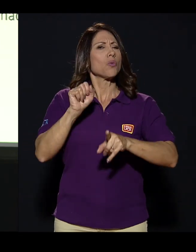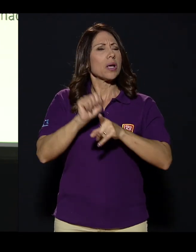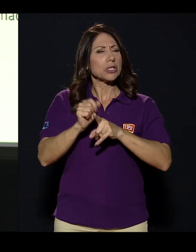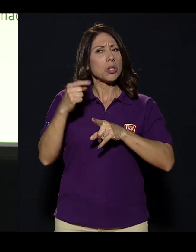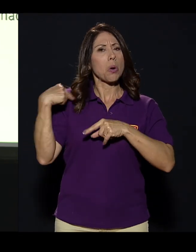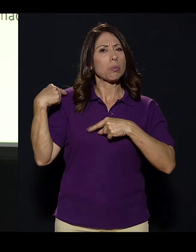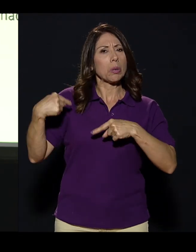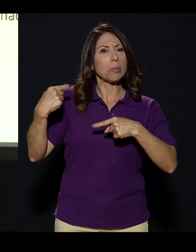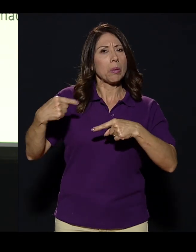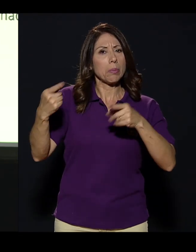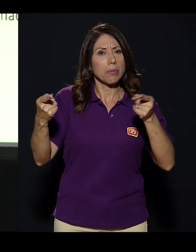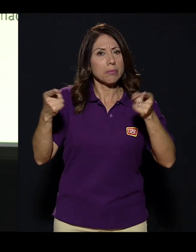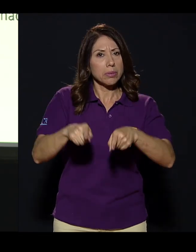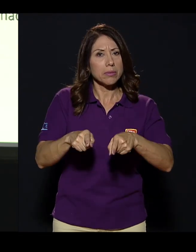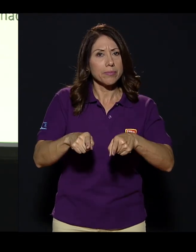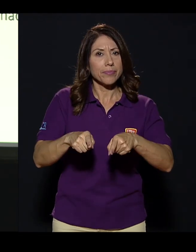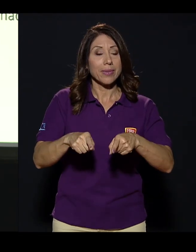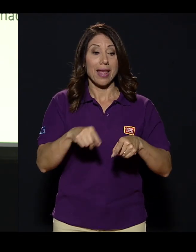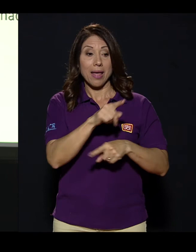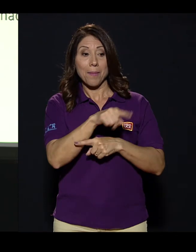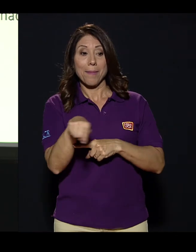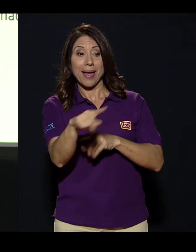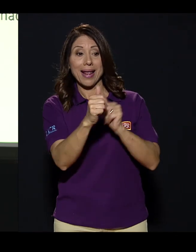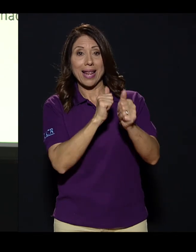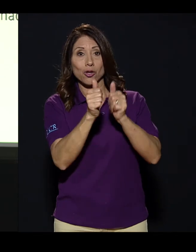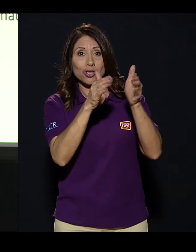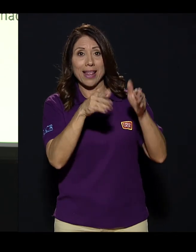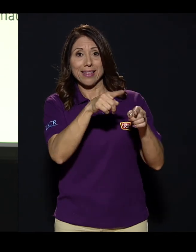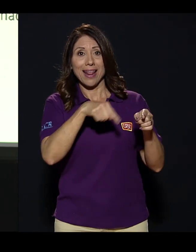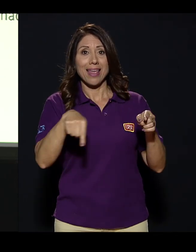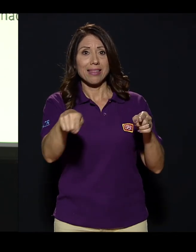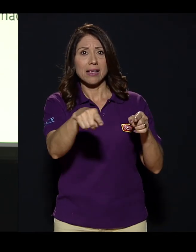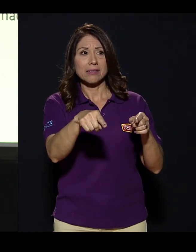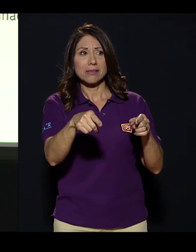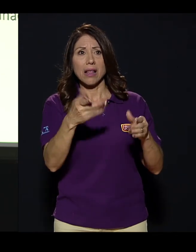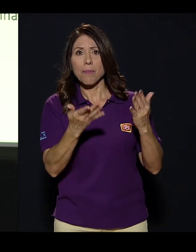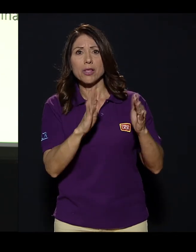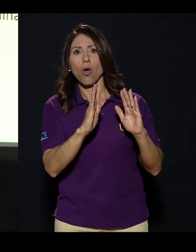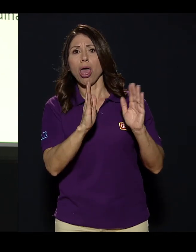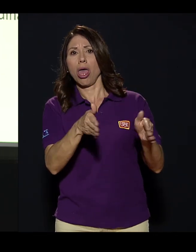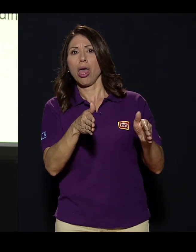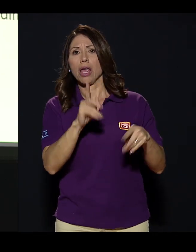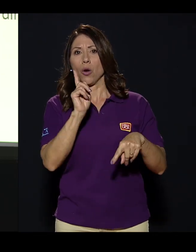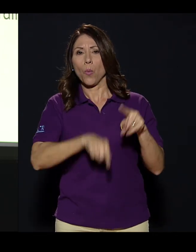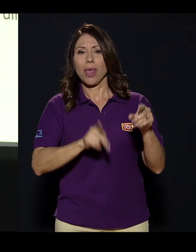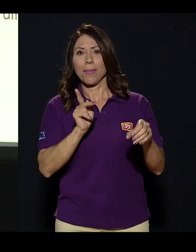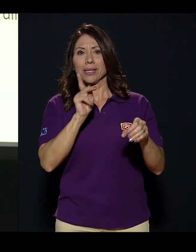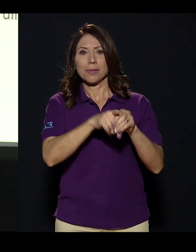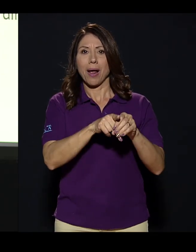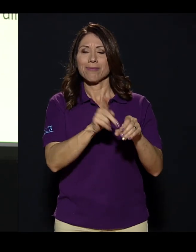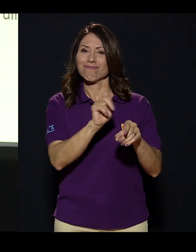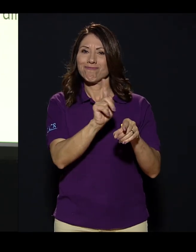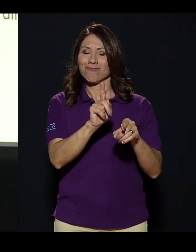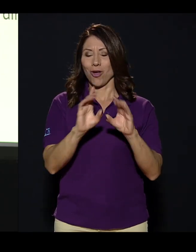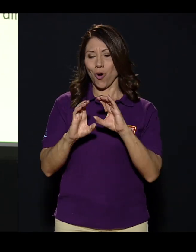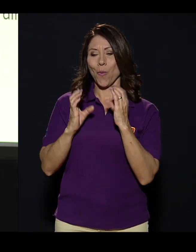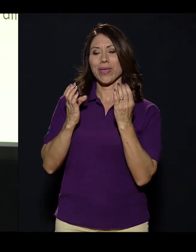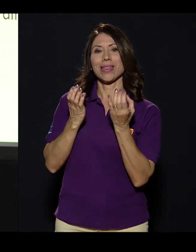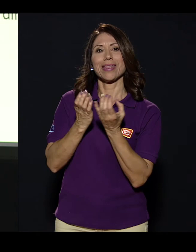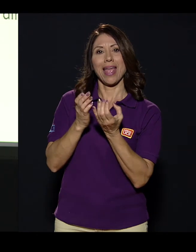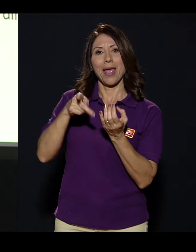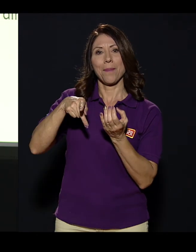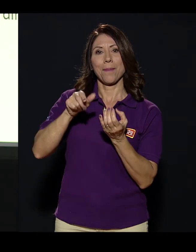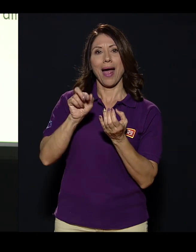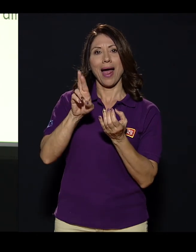entonces es que el Comité Paralímpico da una solución. Dice, bueno, vamos a darles a ustedes como Comité Olímpico la responsabilidad